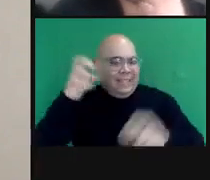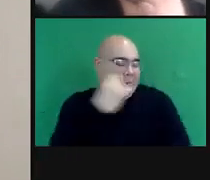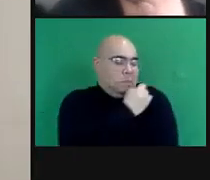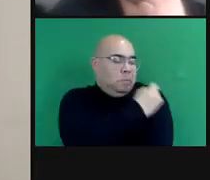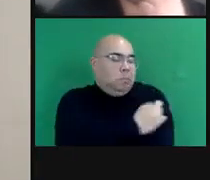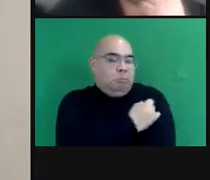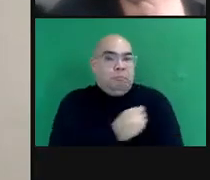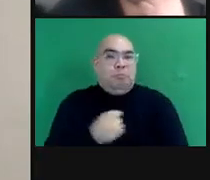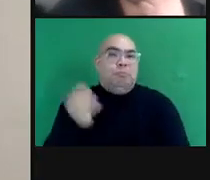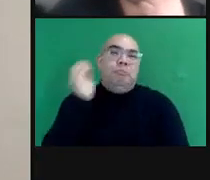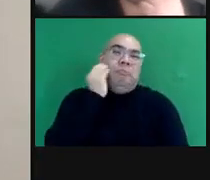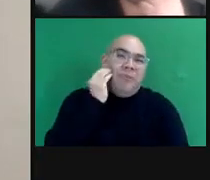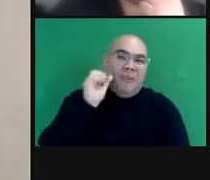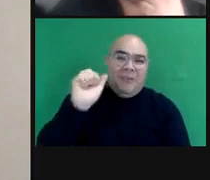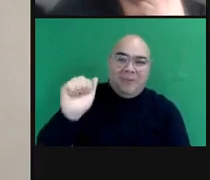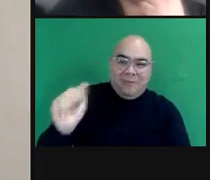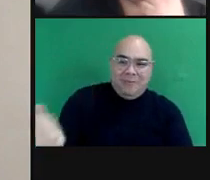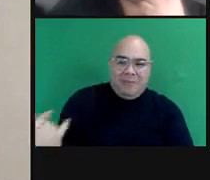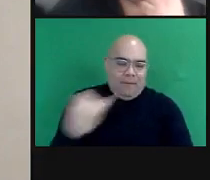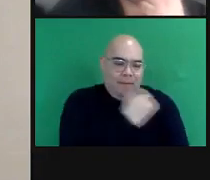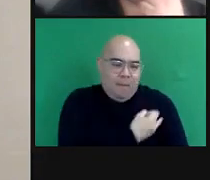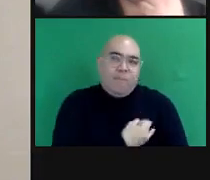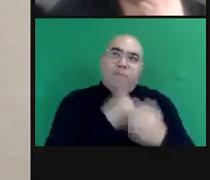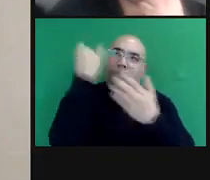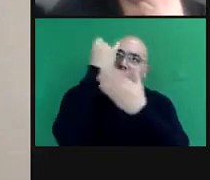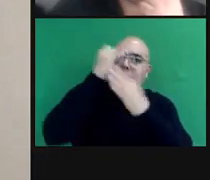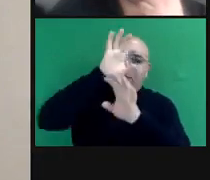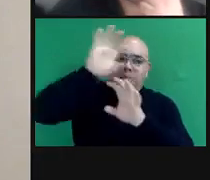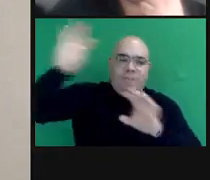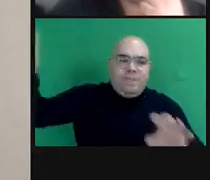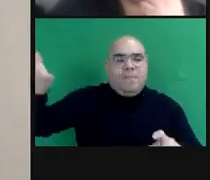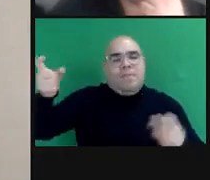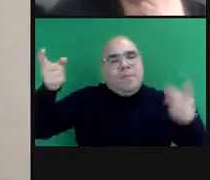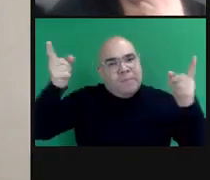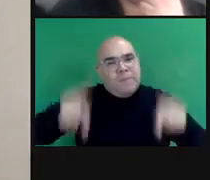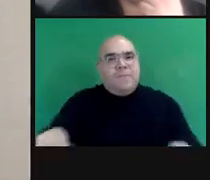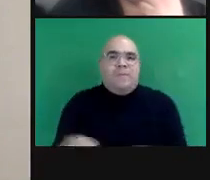inspiró, es importante que se haga también necesaria en